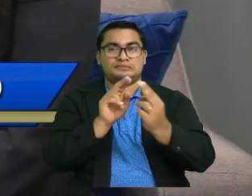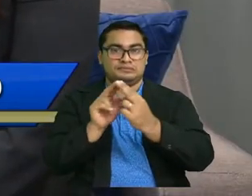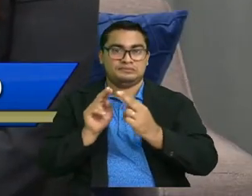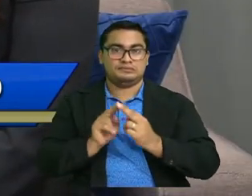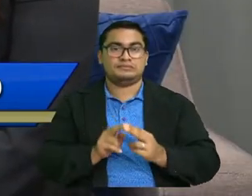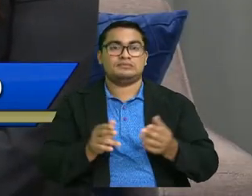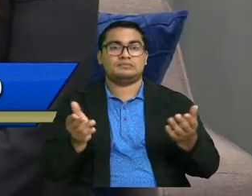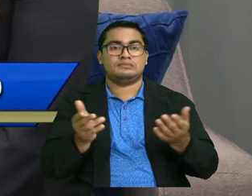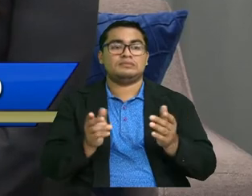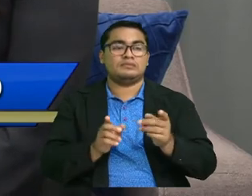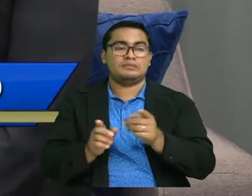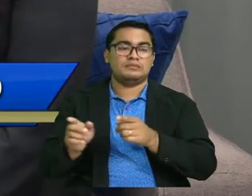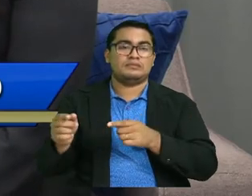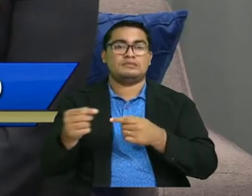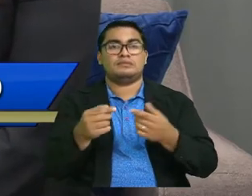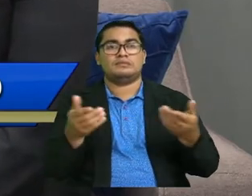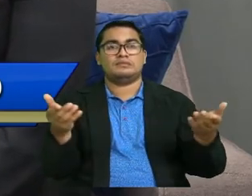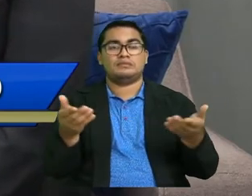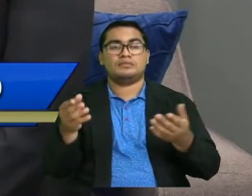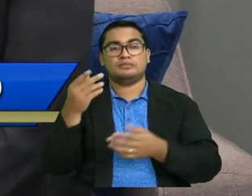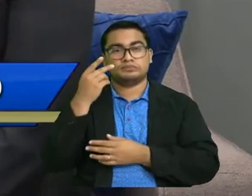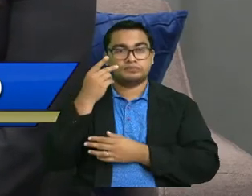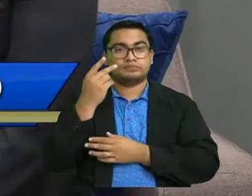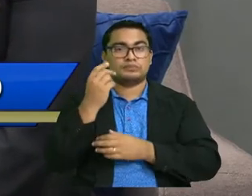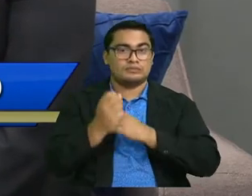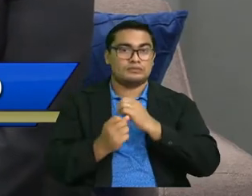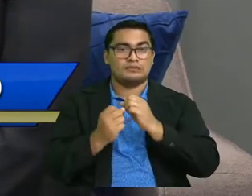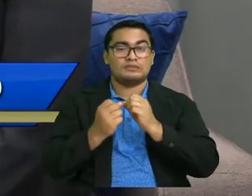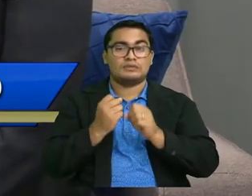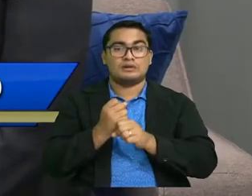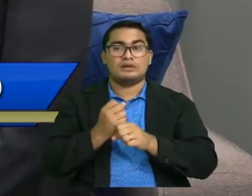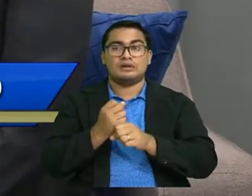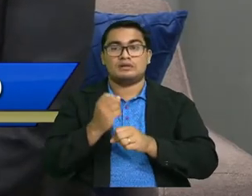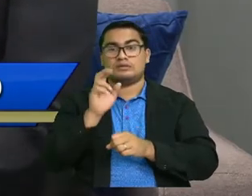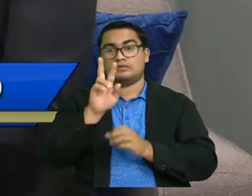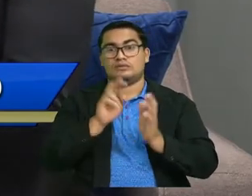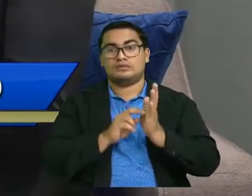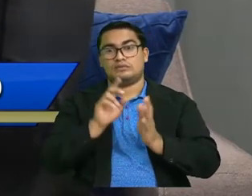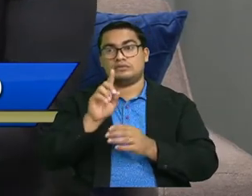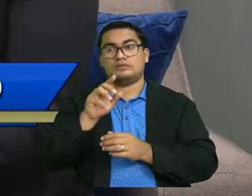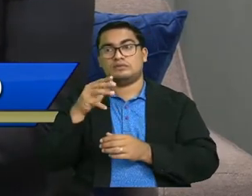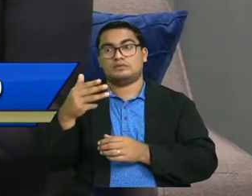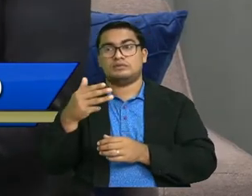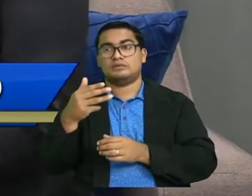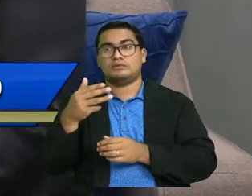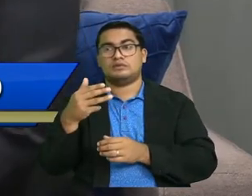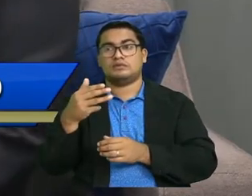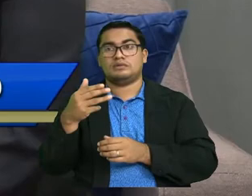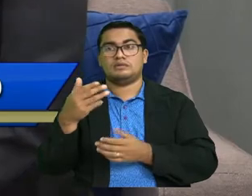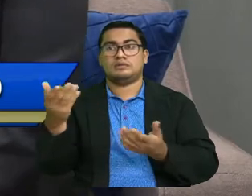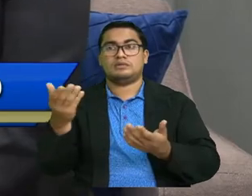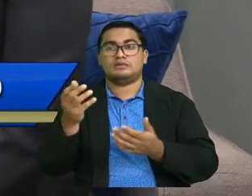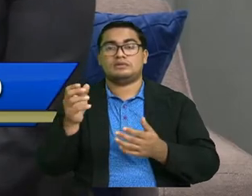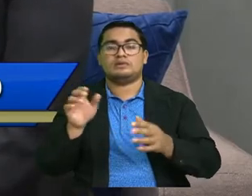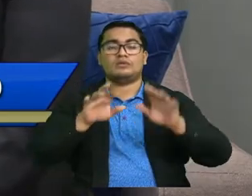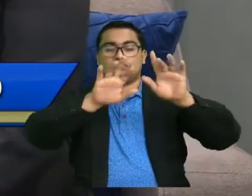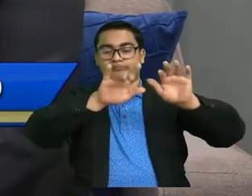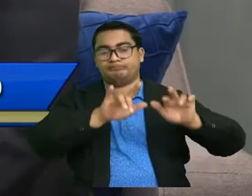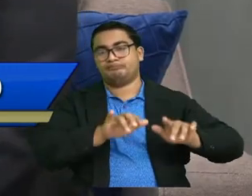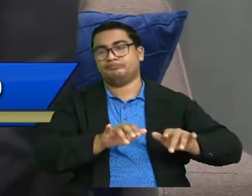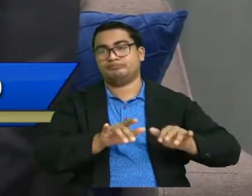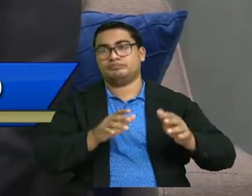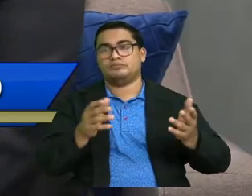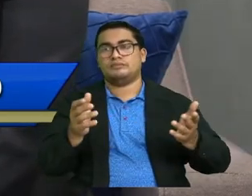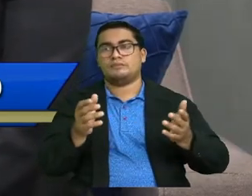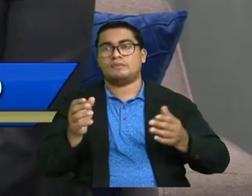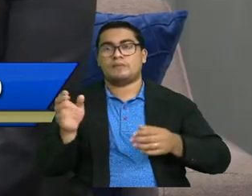una estrategia que la venimos viendo desde el 2019, que es Cyber Monday, que también va muy vinculada, ¿verdad?, a lo que es negocios digitales y